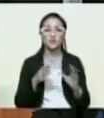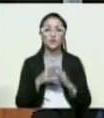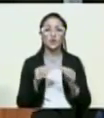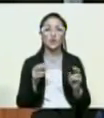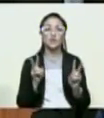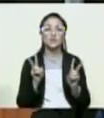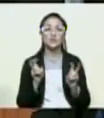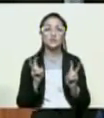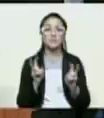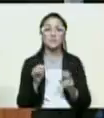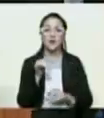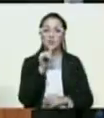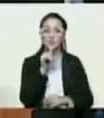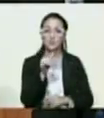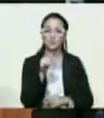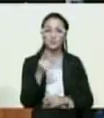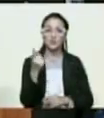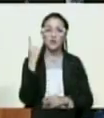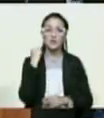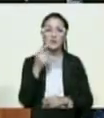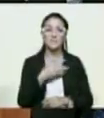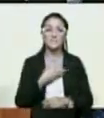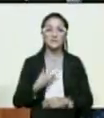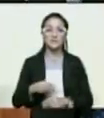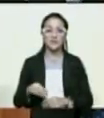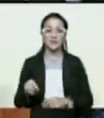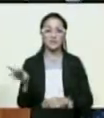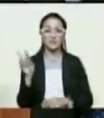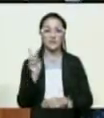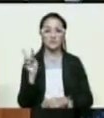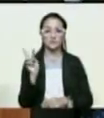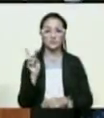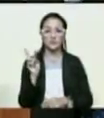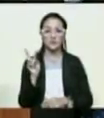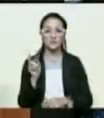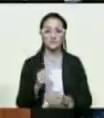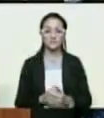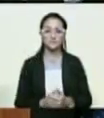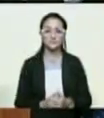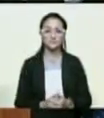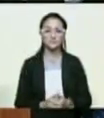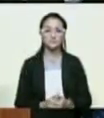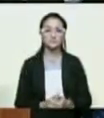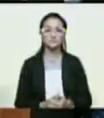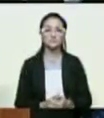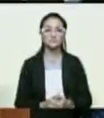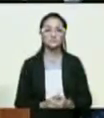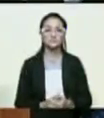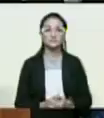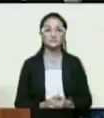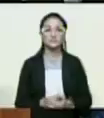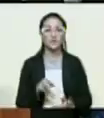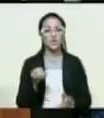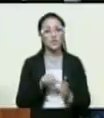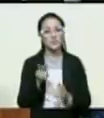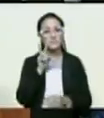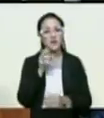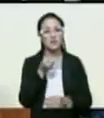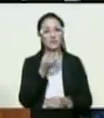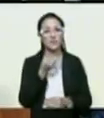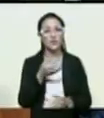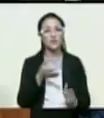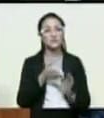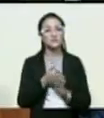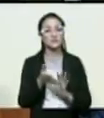los anuncios realizados del día de ayer por el presidente de la república nicolás maduro moros desde el palacio de miraflores en lo concerniente